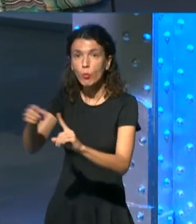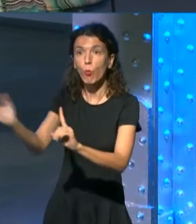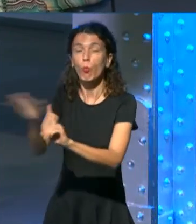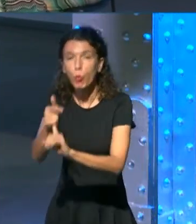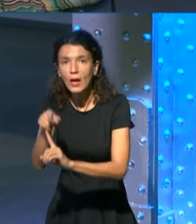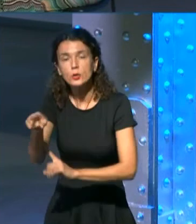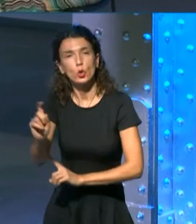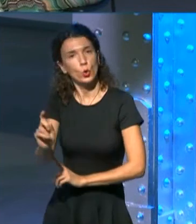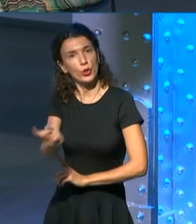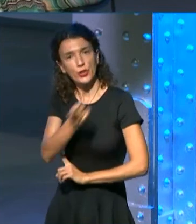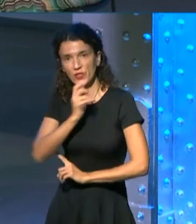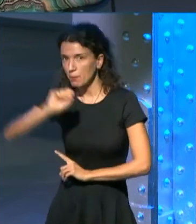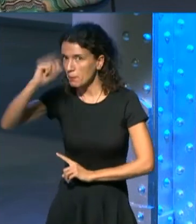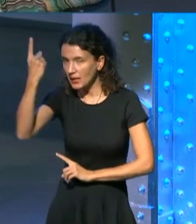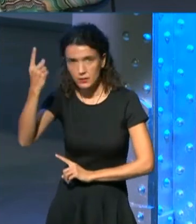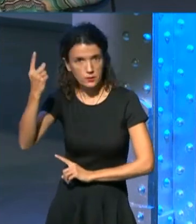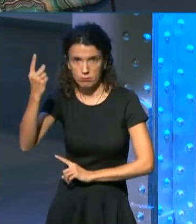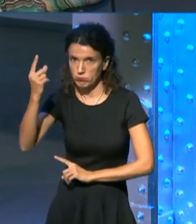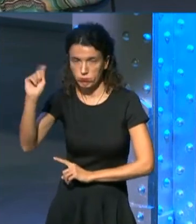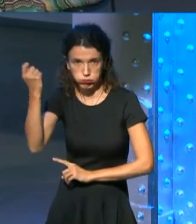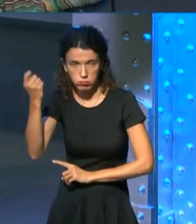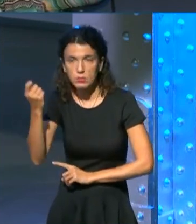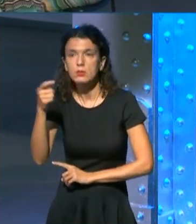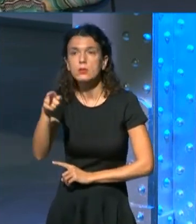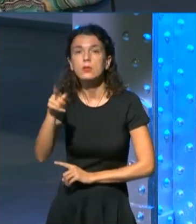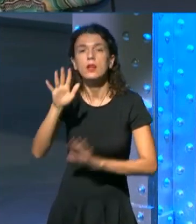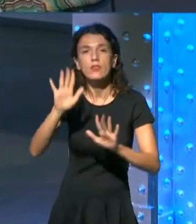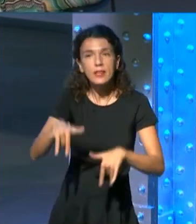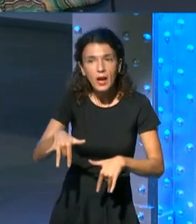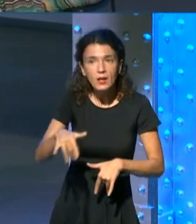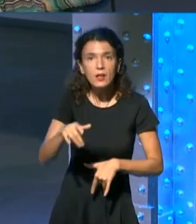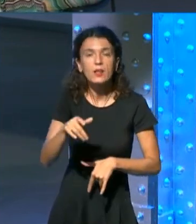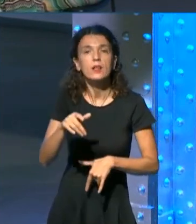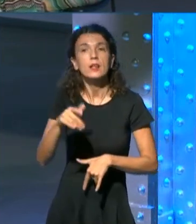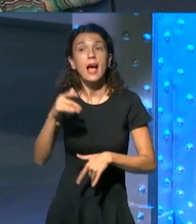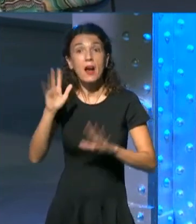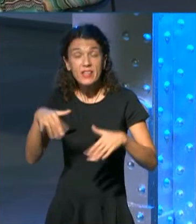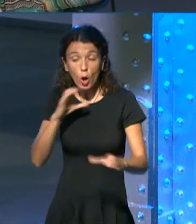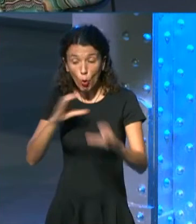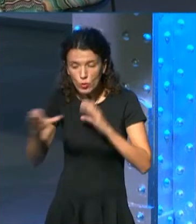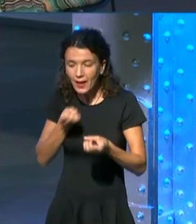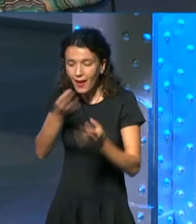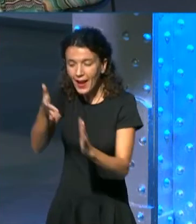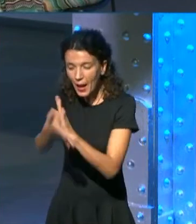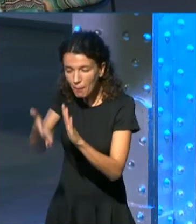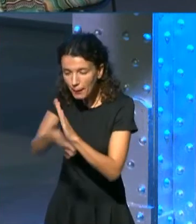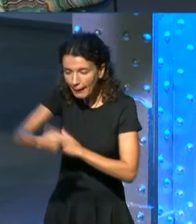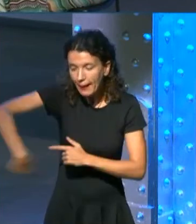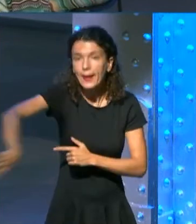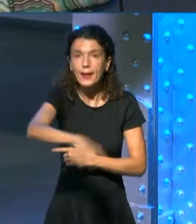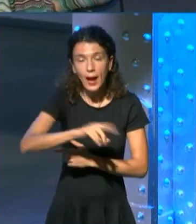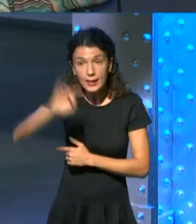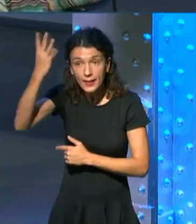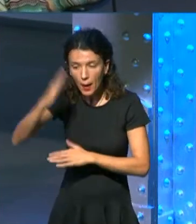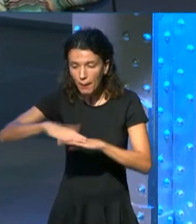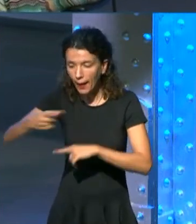parte más difícil de conseguir. O sea, que aparte de aterrizar, que ya es bastante, el conseguir comunicar o el conseguir transmitir cuál es la idea